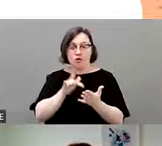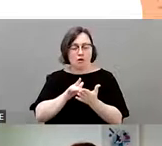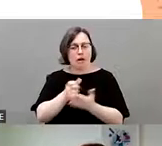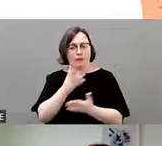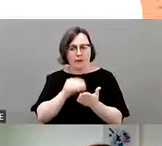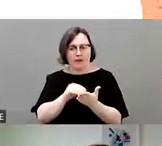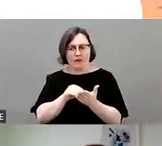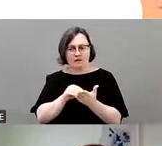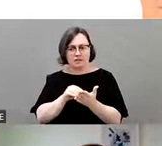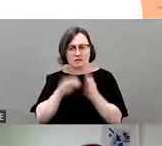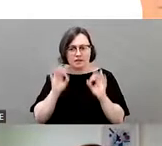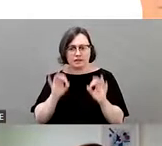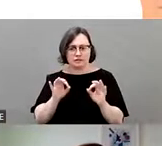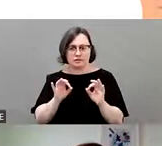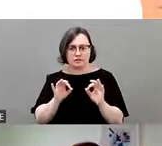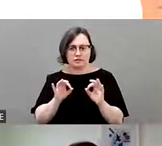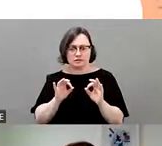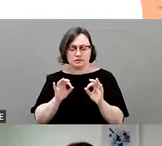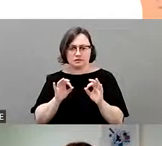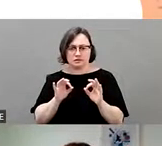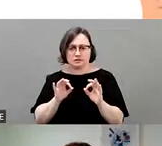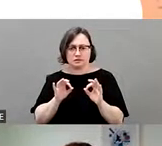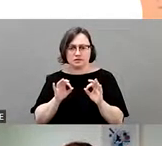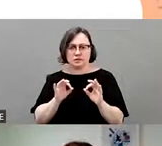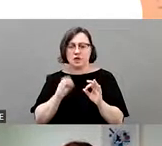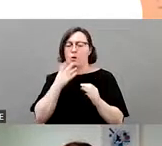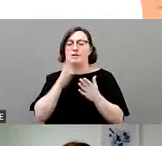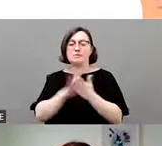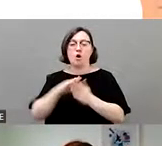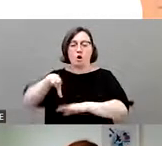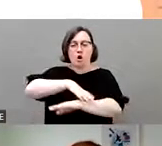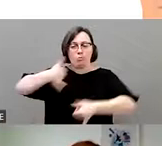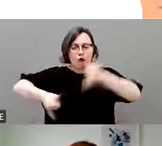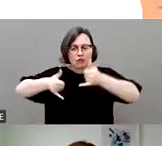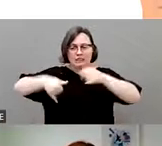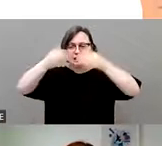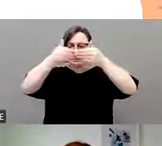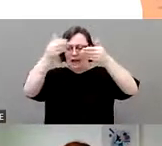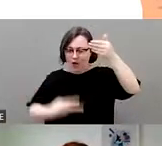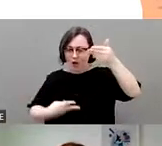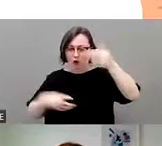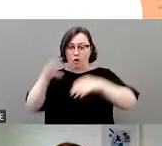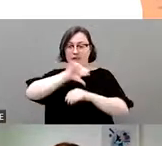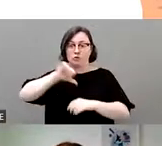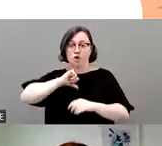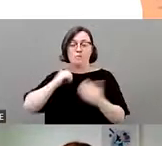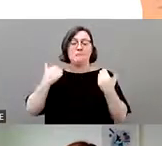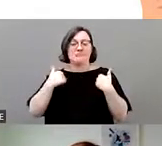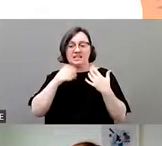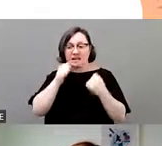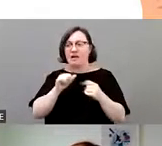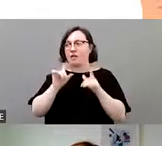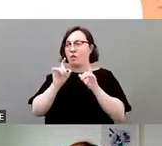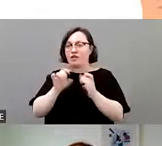con otro tipo de como el catálogo ortoprotésico, que al tener competencia las comunidades autónomas en sanidad,